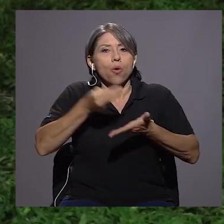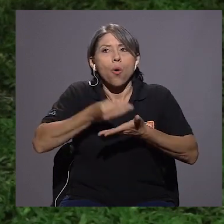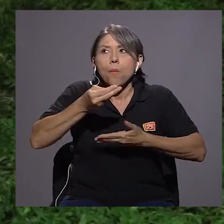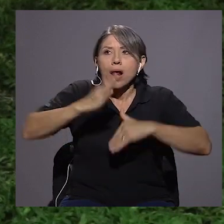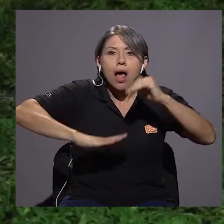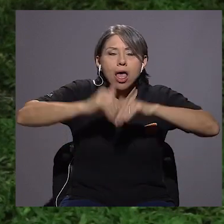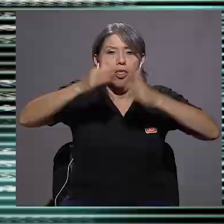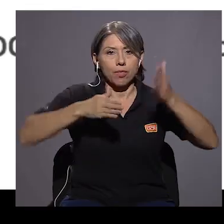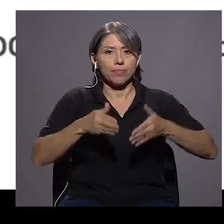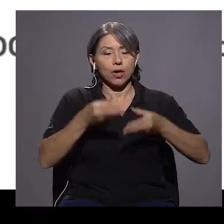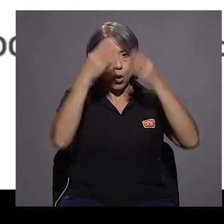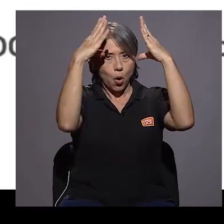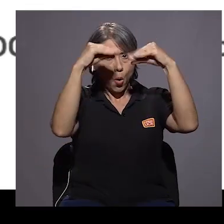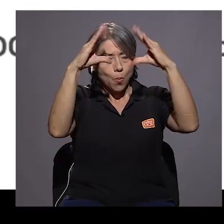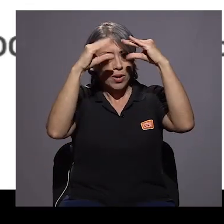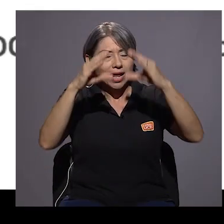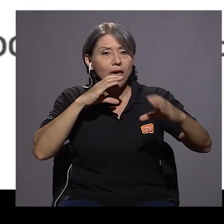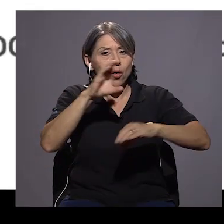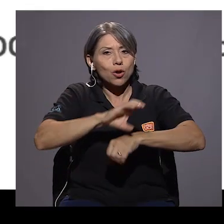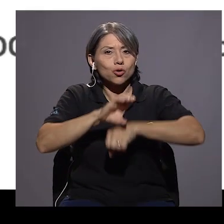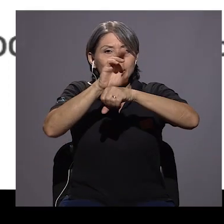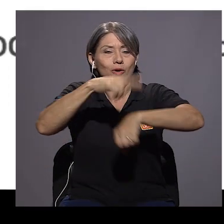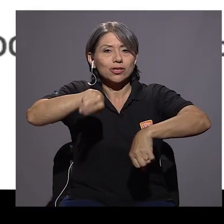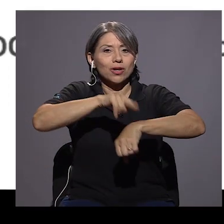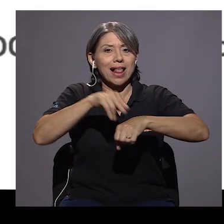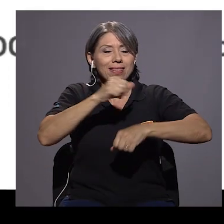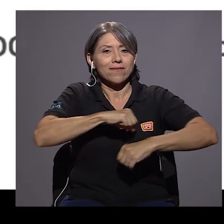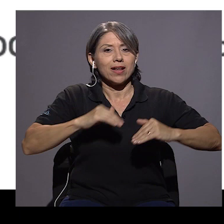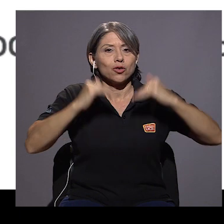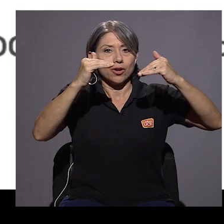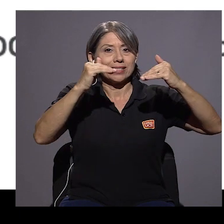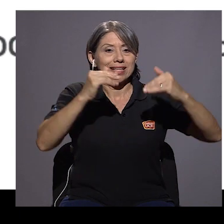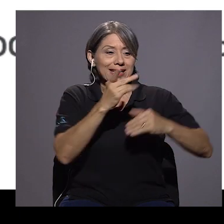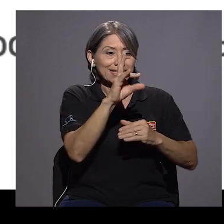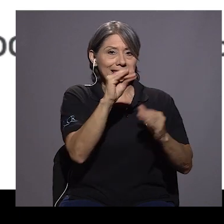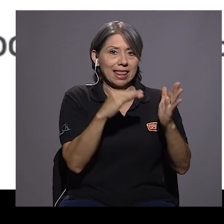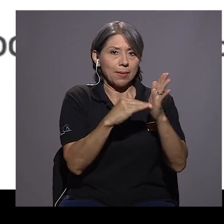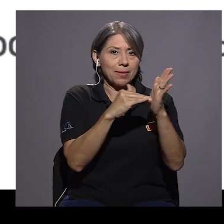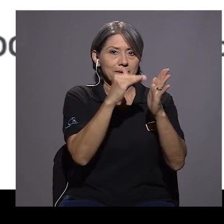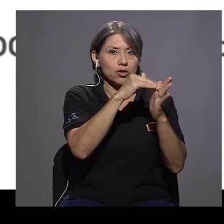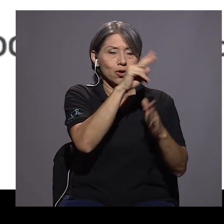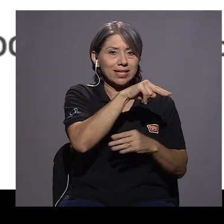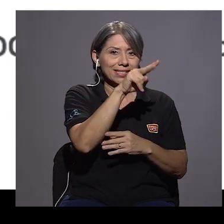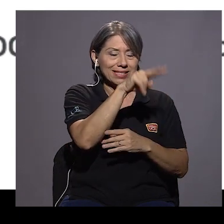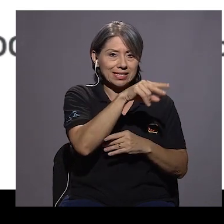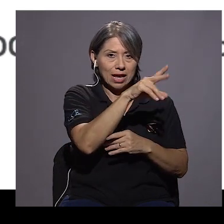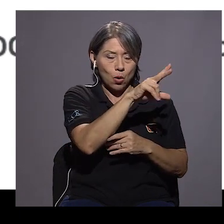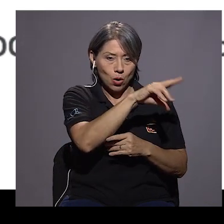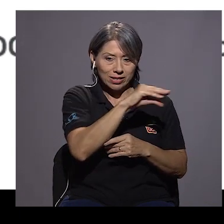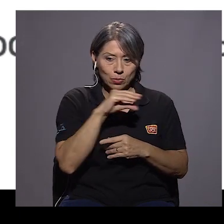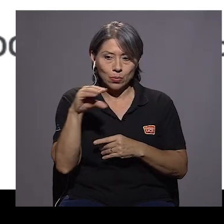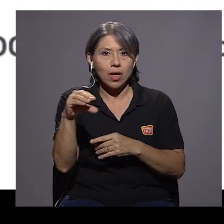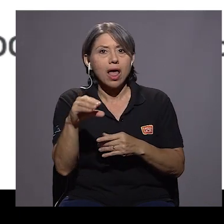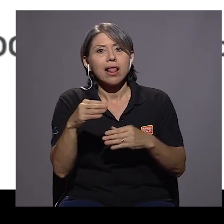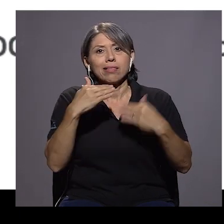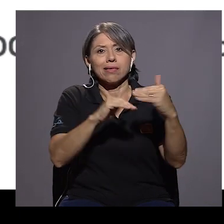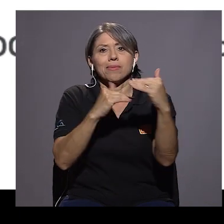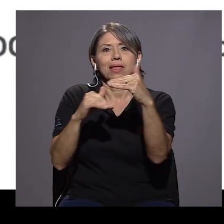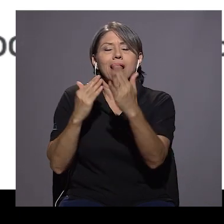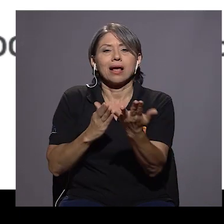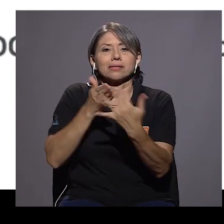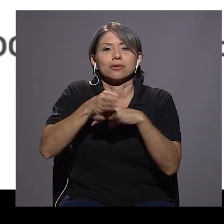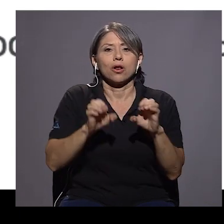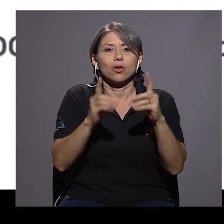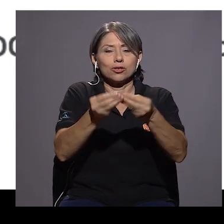inmuebles, por así decirlo, ¿no? Comunicado del Consejo Nacional de Rectores. El desvío de 70.000 millones del FES limitará oportunidades de estudio y el acceso a la